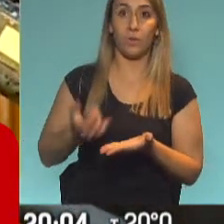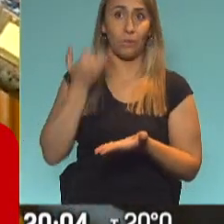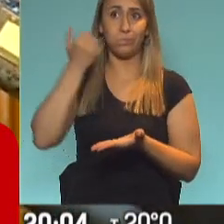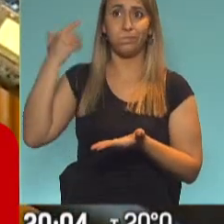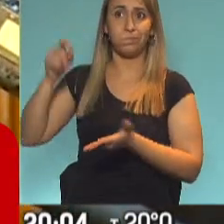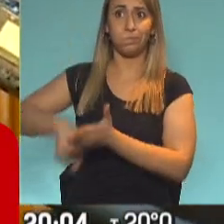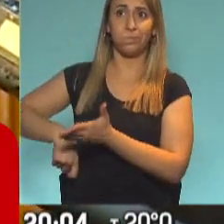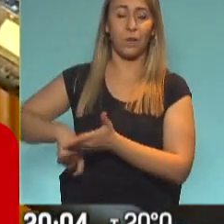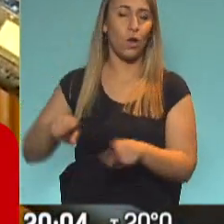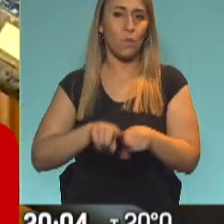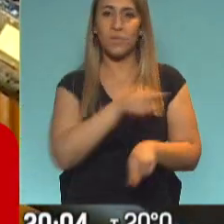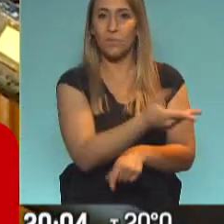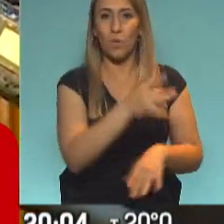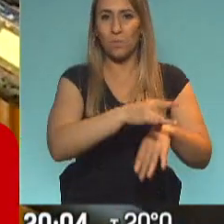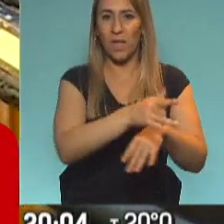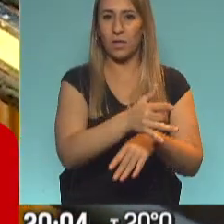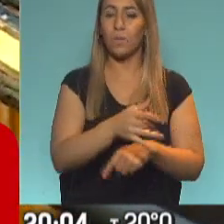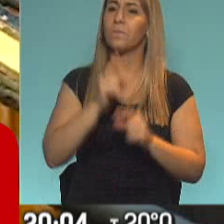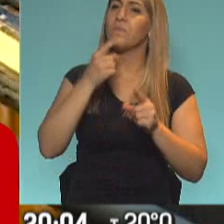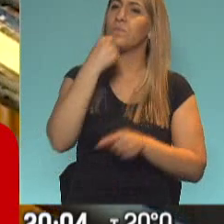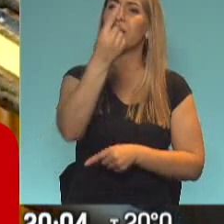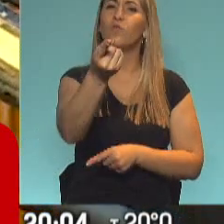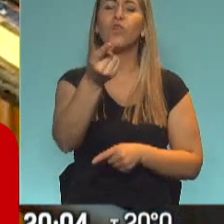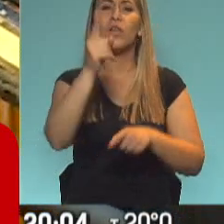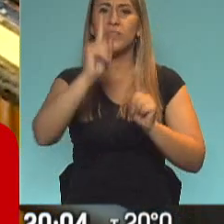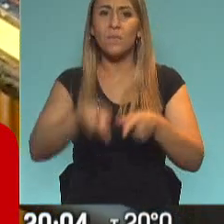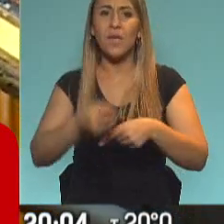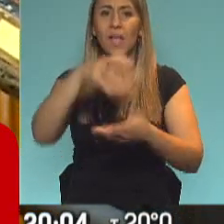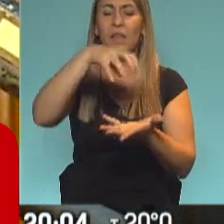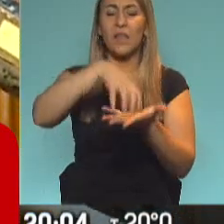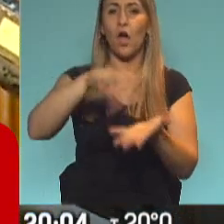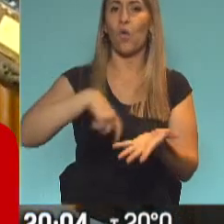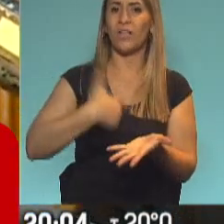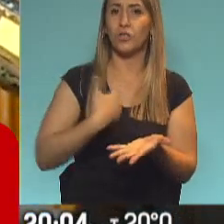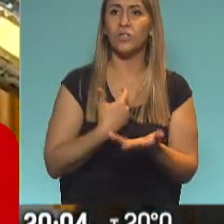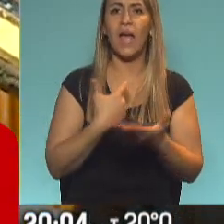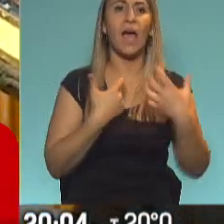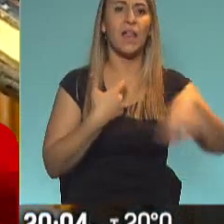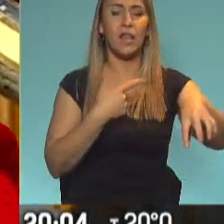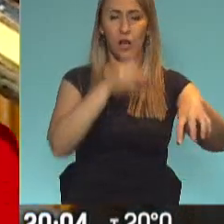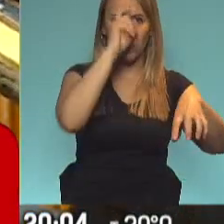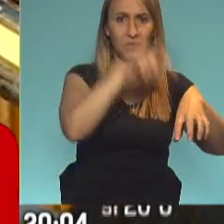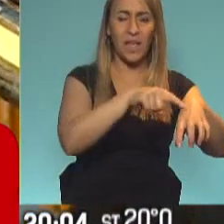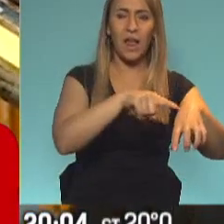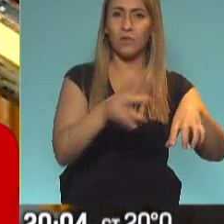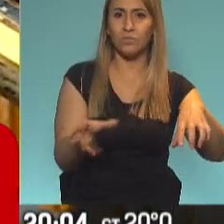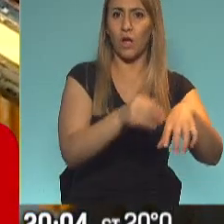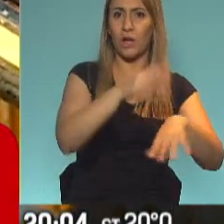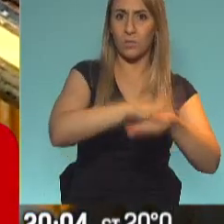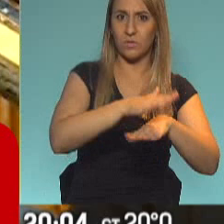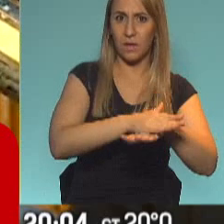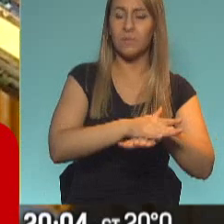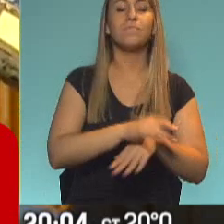responsabilidad de parte de la obra social y de parte de la empresa de enfermería tercerizada? Y sí, hay responsabilidad, pero eso ya es una cuestión